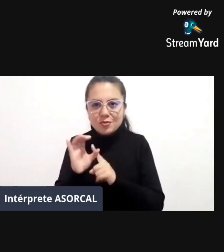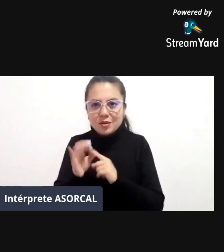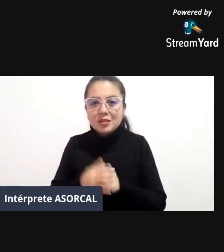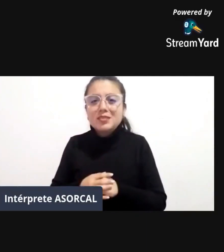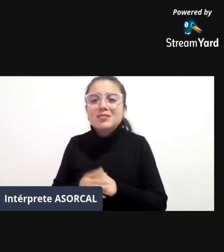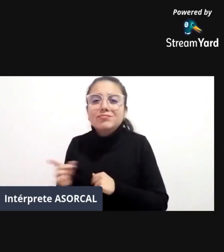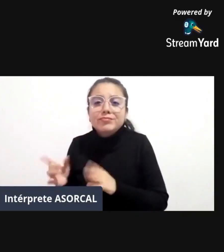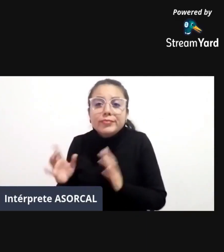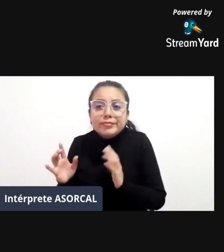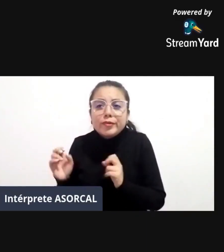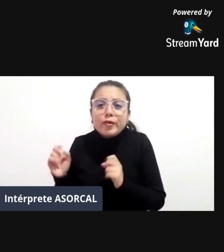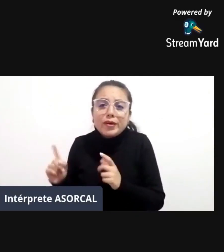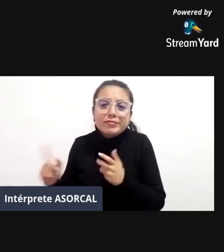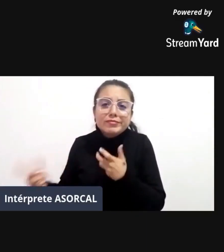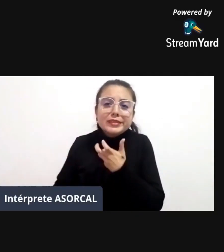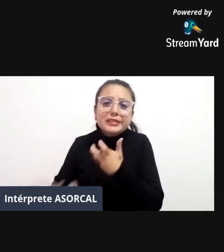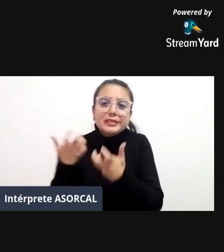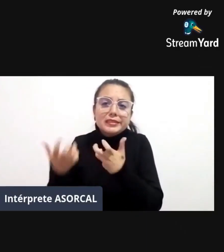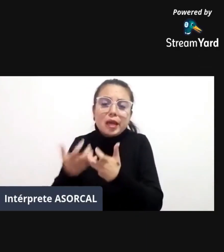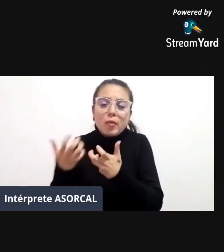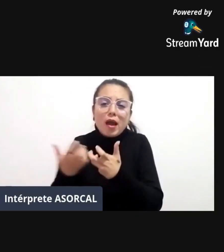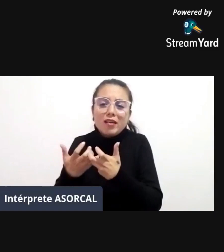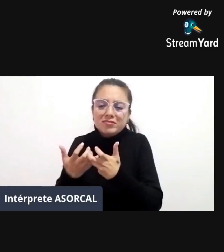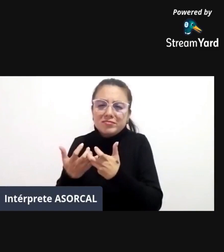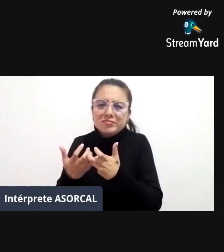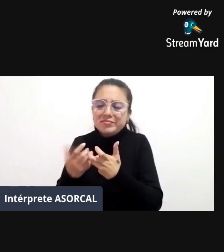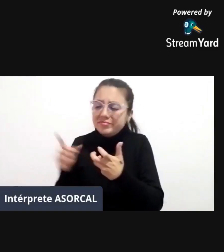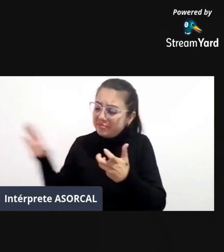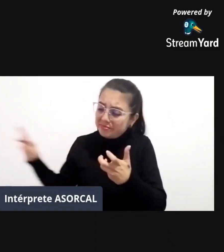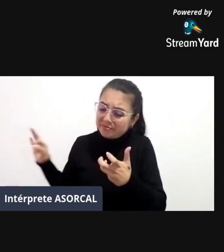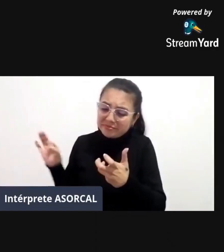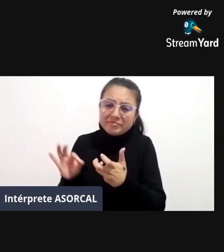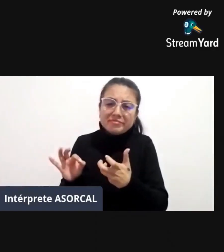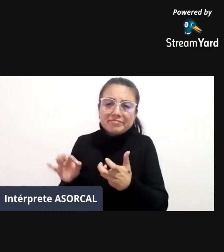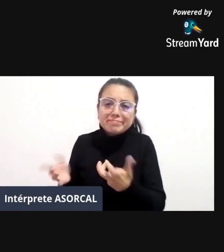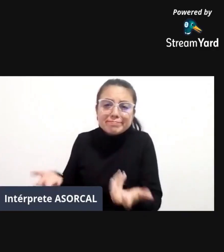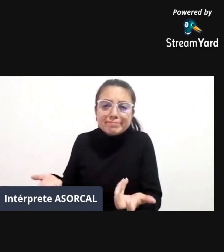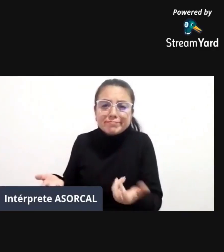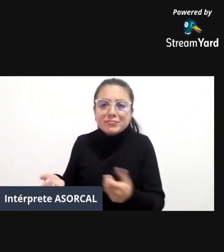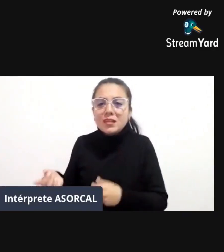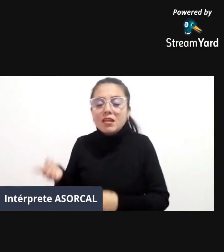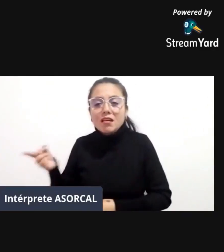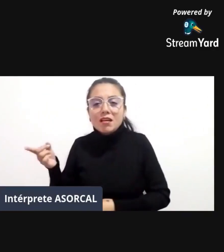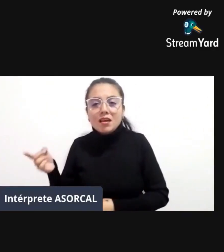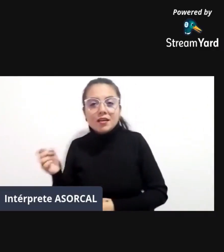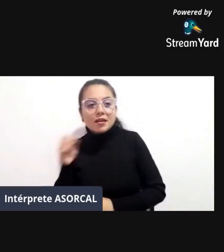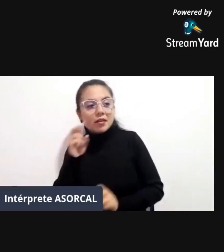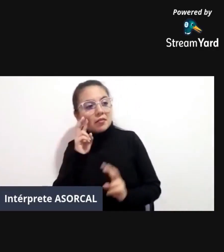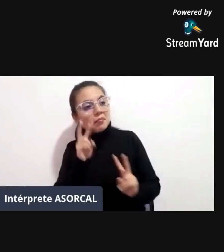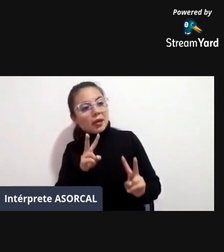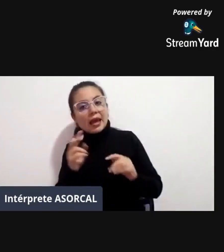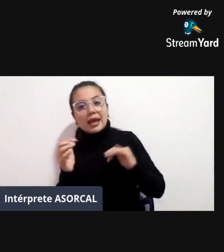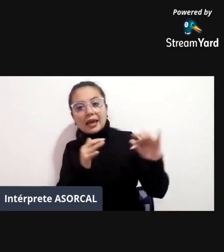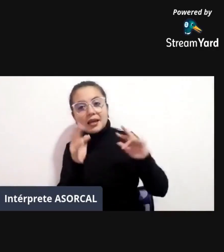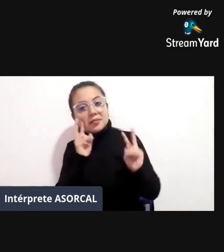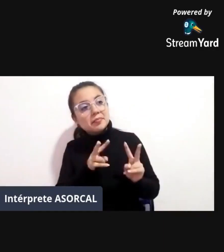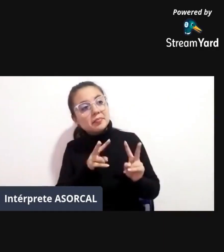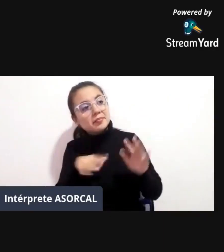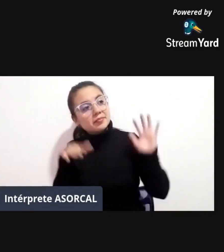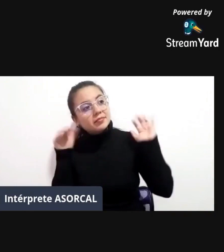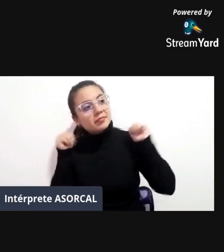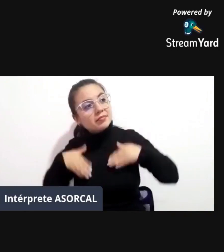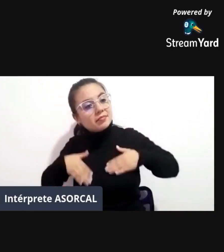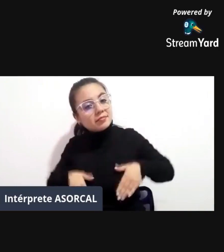del sistema cuestionado, mirando la guerra desde afuera, sin poder intervenir para nada en ella o en su solución, y contribuyendo